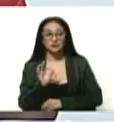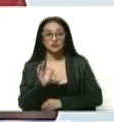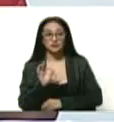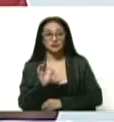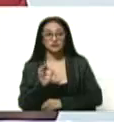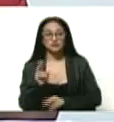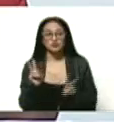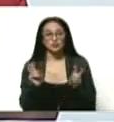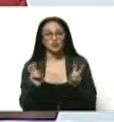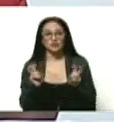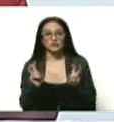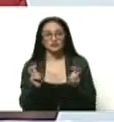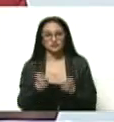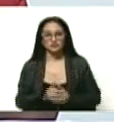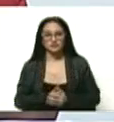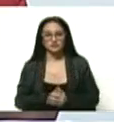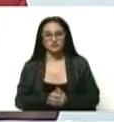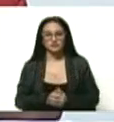son nuevos.